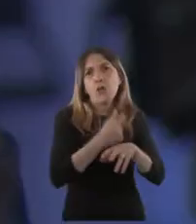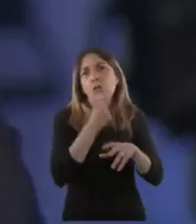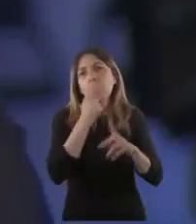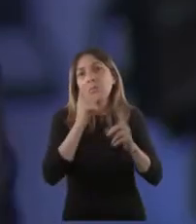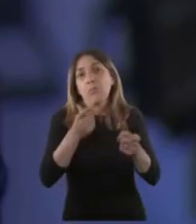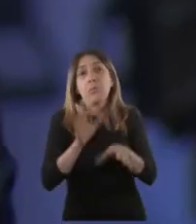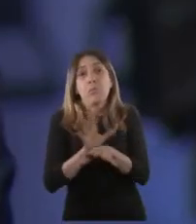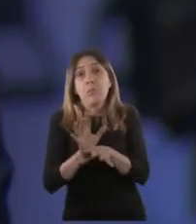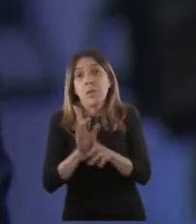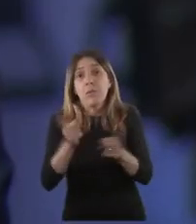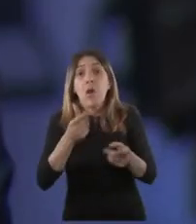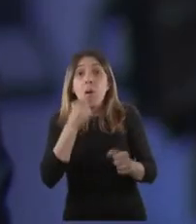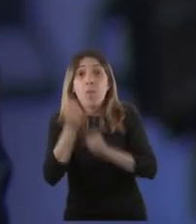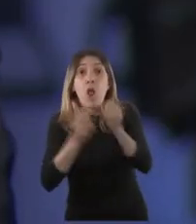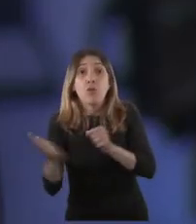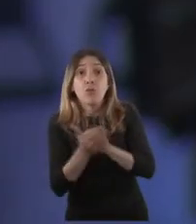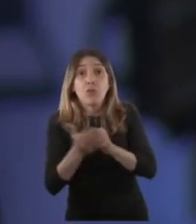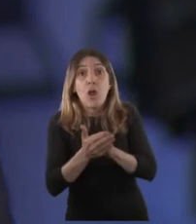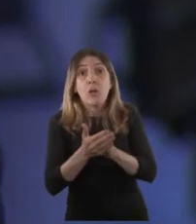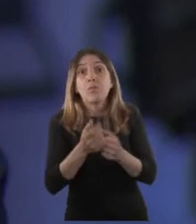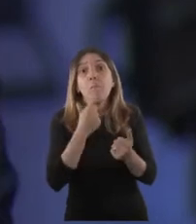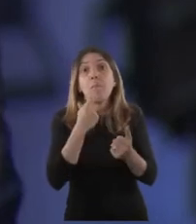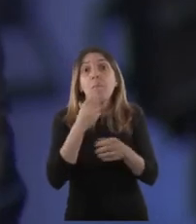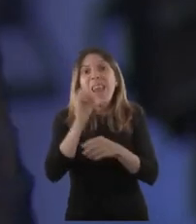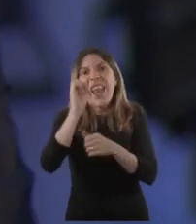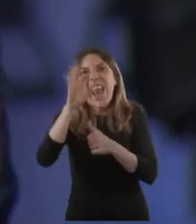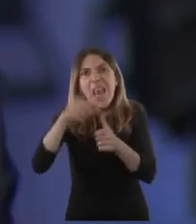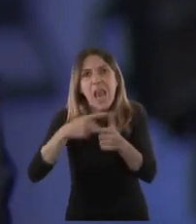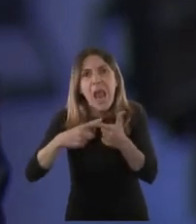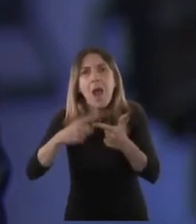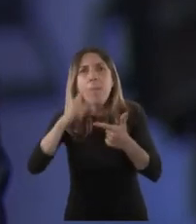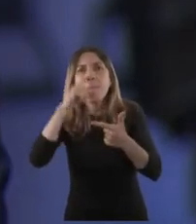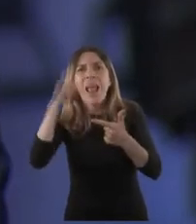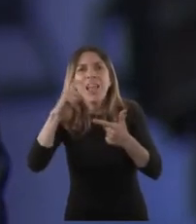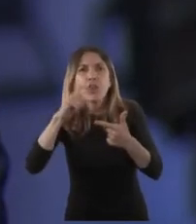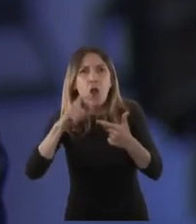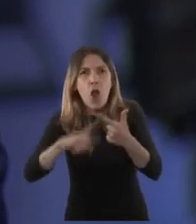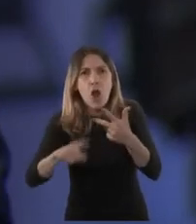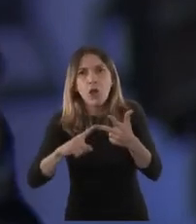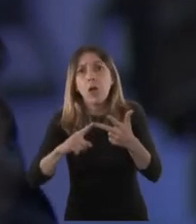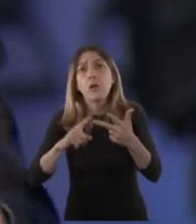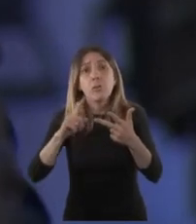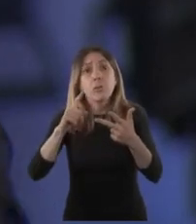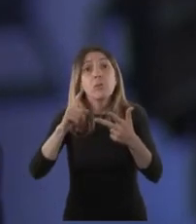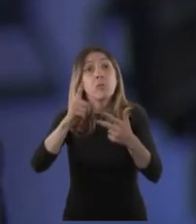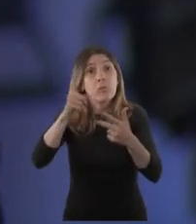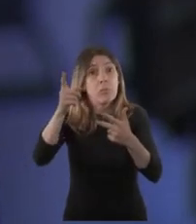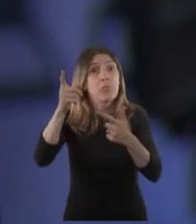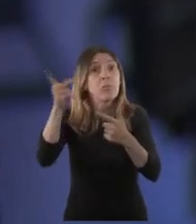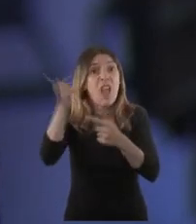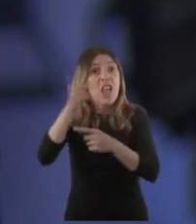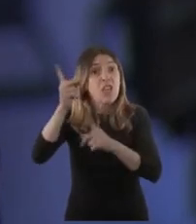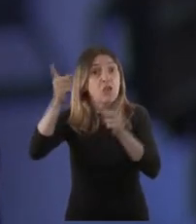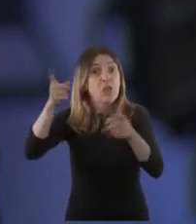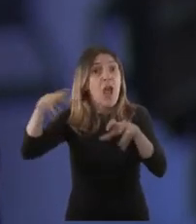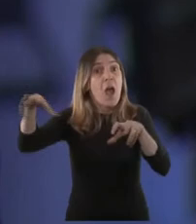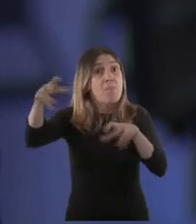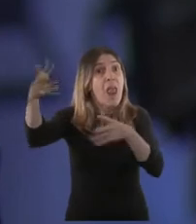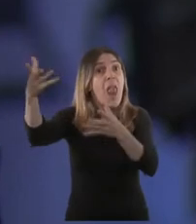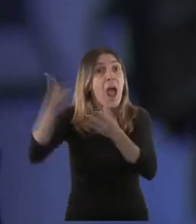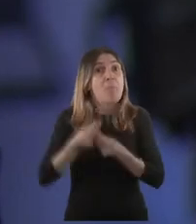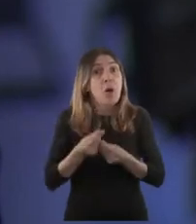sectores beneficiarios, la minería, el petróleo, también sean los que aporten si hay que constituir un